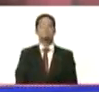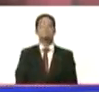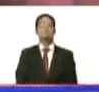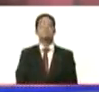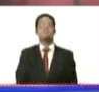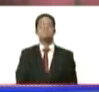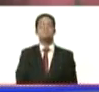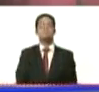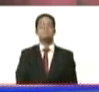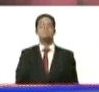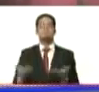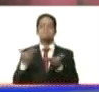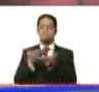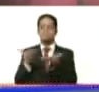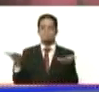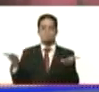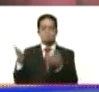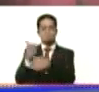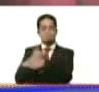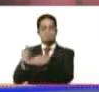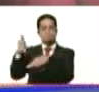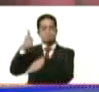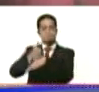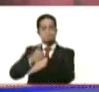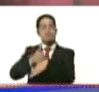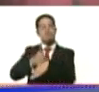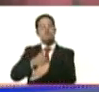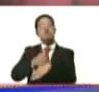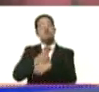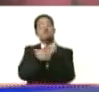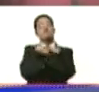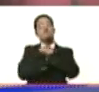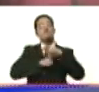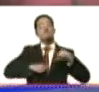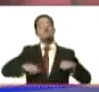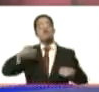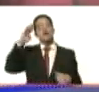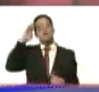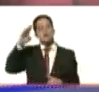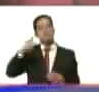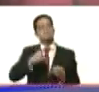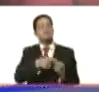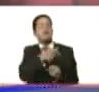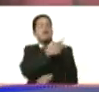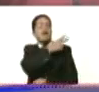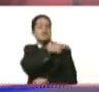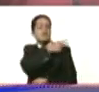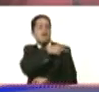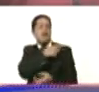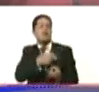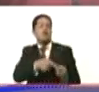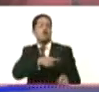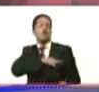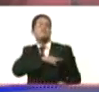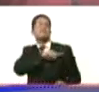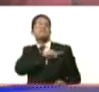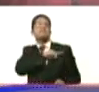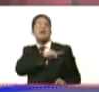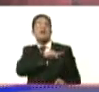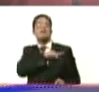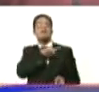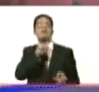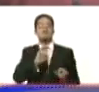Compañeros del Estado Mayor Superior de la Fuerza Armada Nacional Bolivariana, generales, almirantes, oficiales superiores,